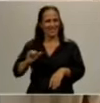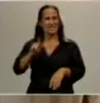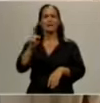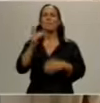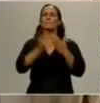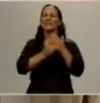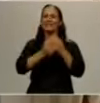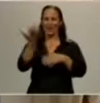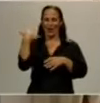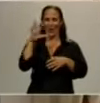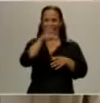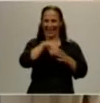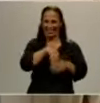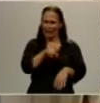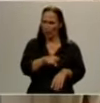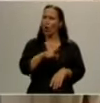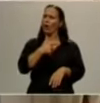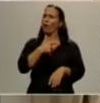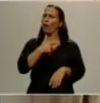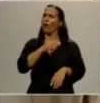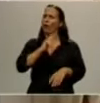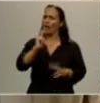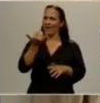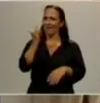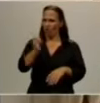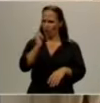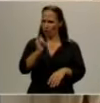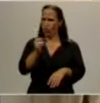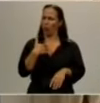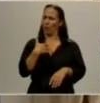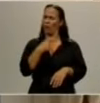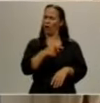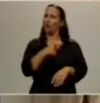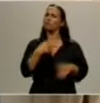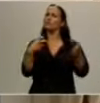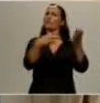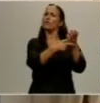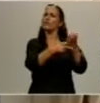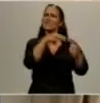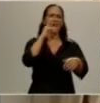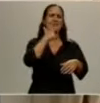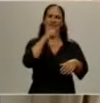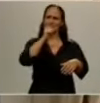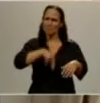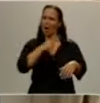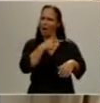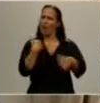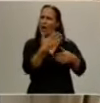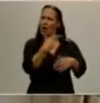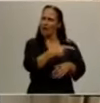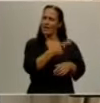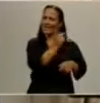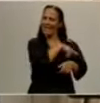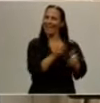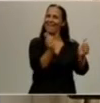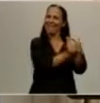del Interior, fue el que sostuvo fervientemente ante el fiscal de la causa, el doctor Nisman, y quien lo acompaña, y quien lo